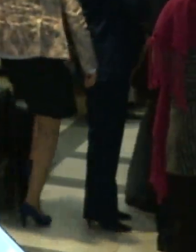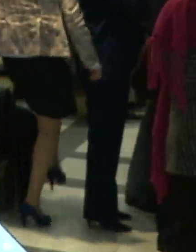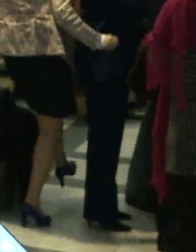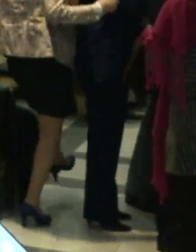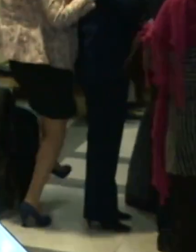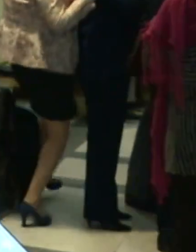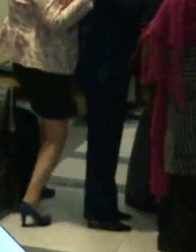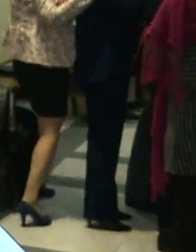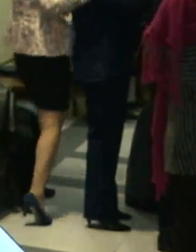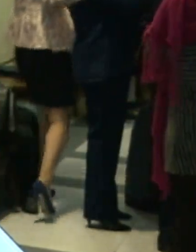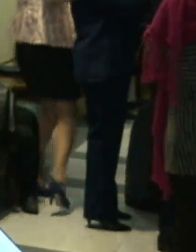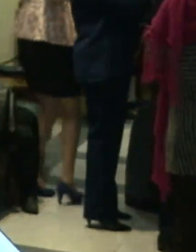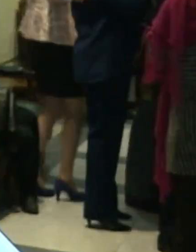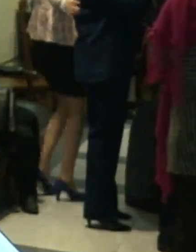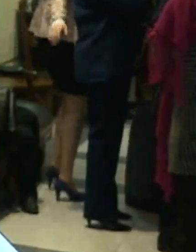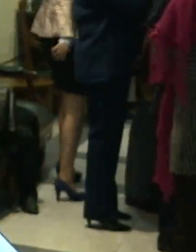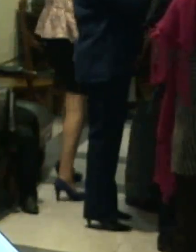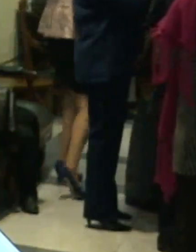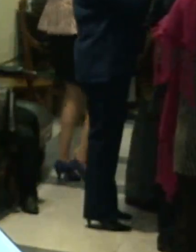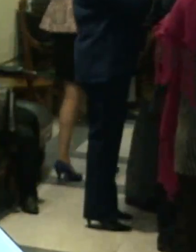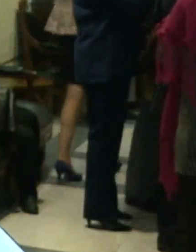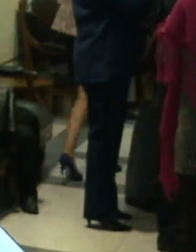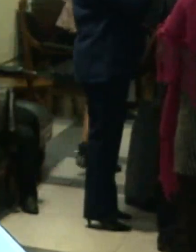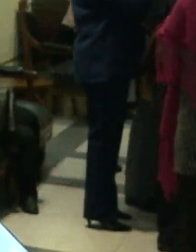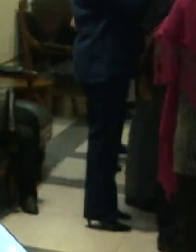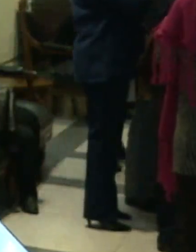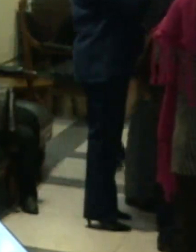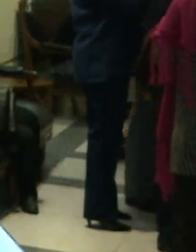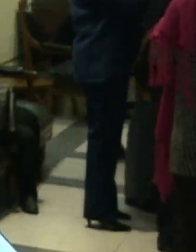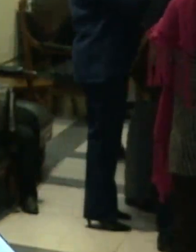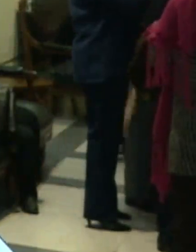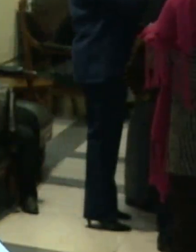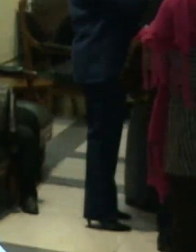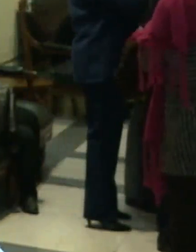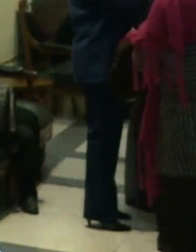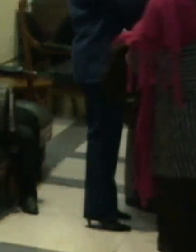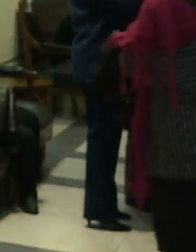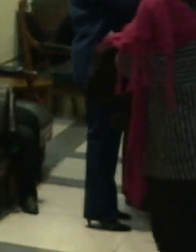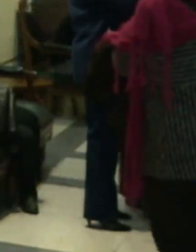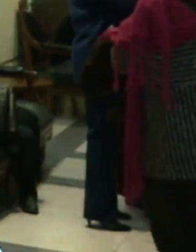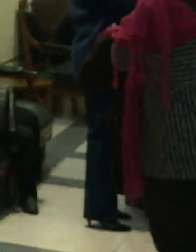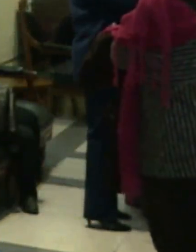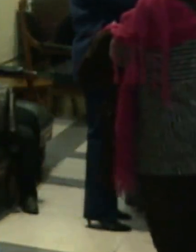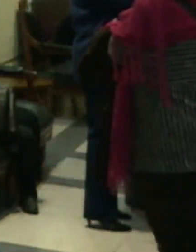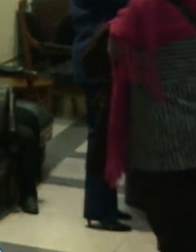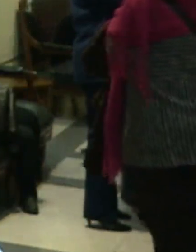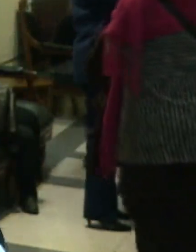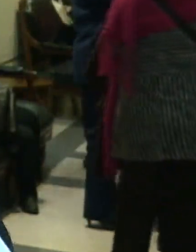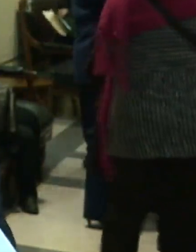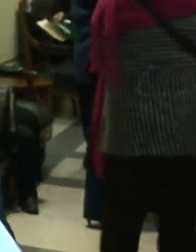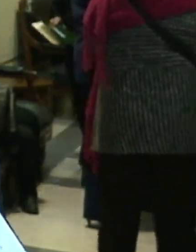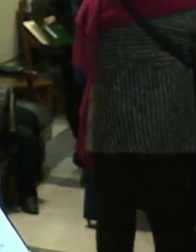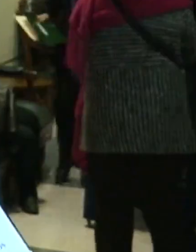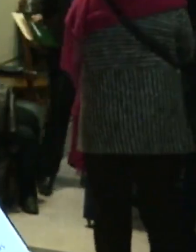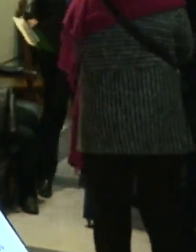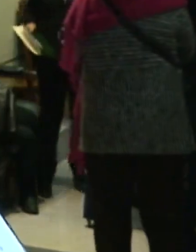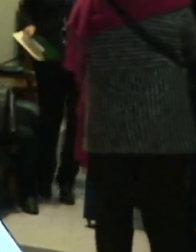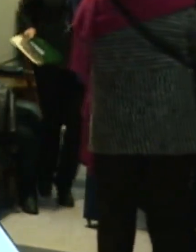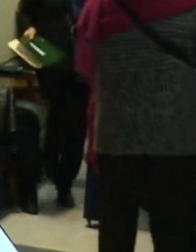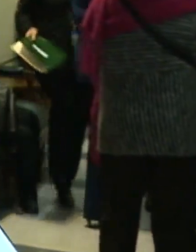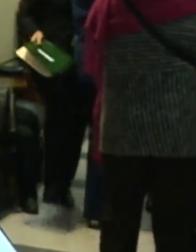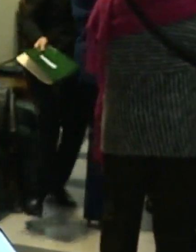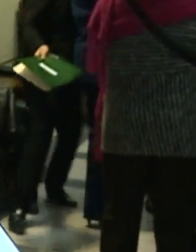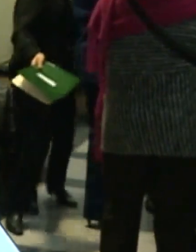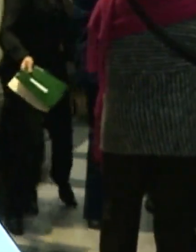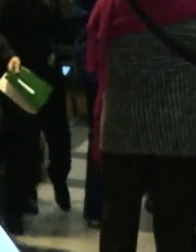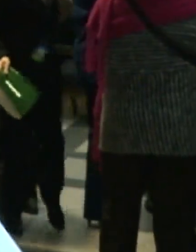el privilegio de poder hacer efectivo ese retiro dentro de los siguientes cinco años es decir ellas tienen derecho a